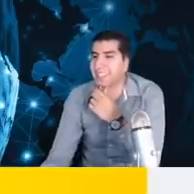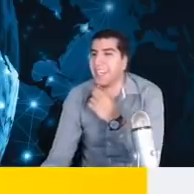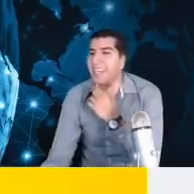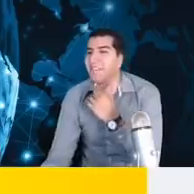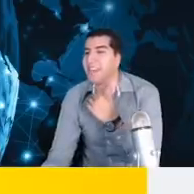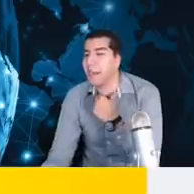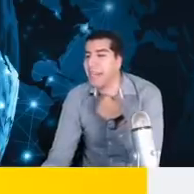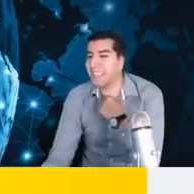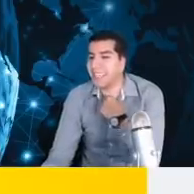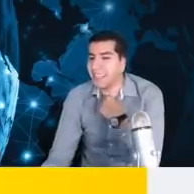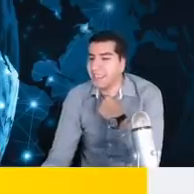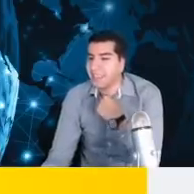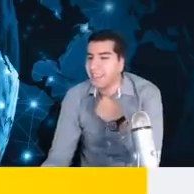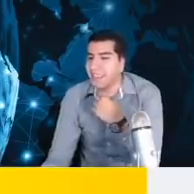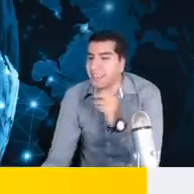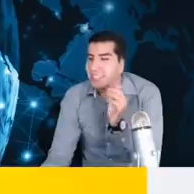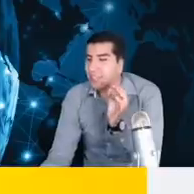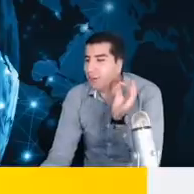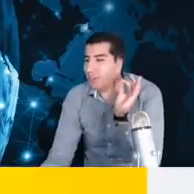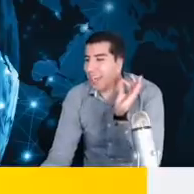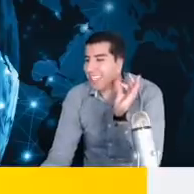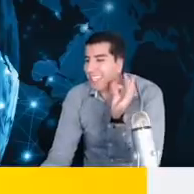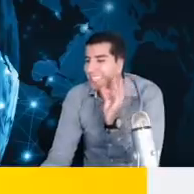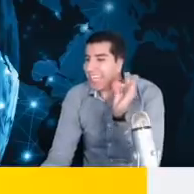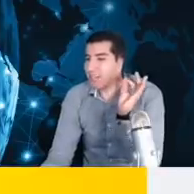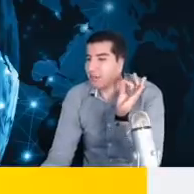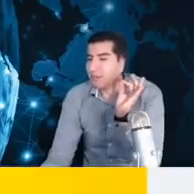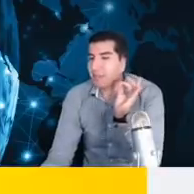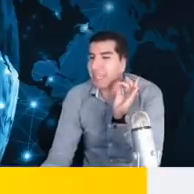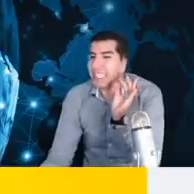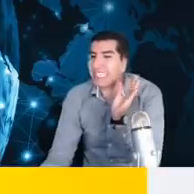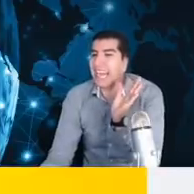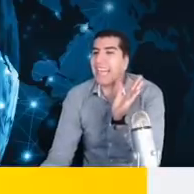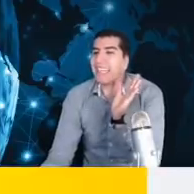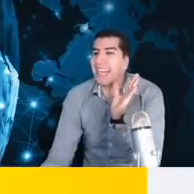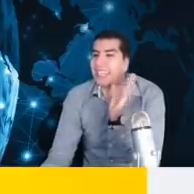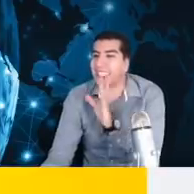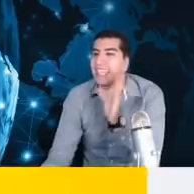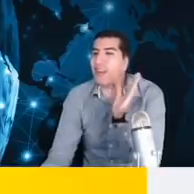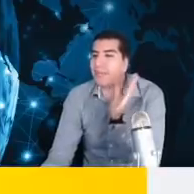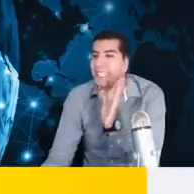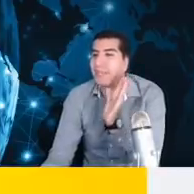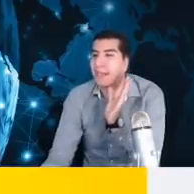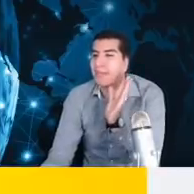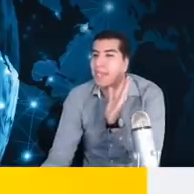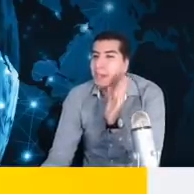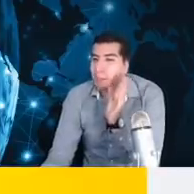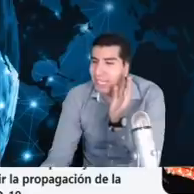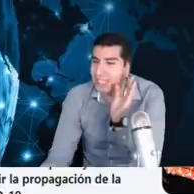Ese es el flamante señor ex candidato que se está haciendo la